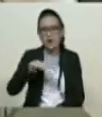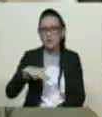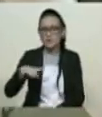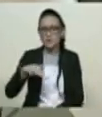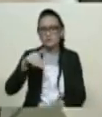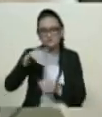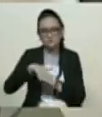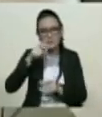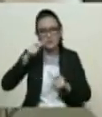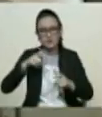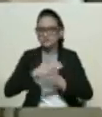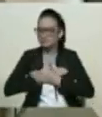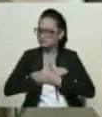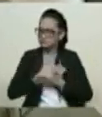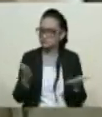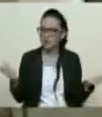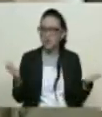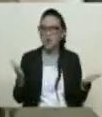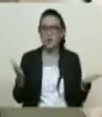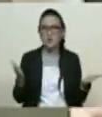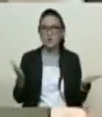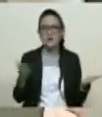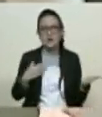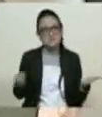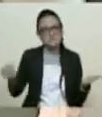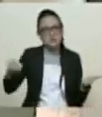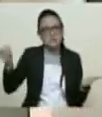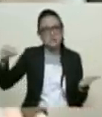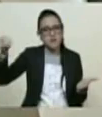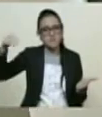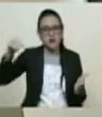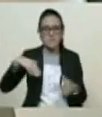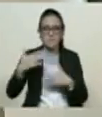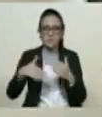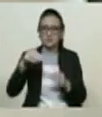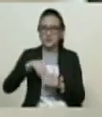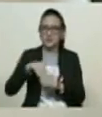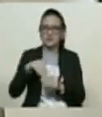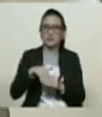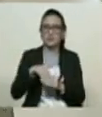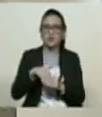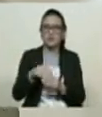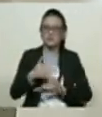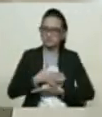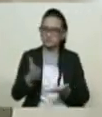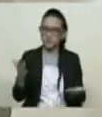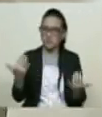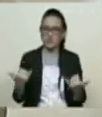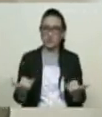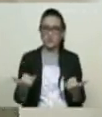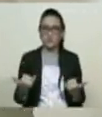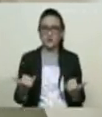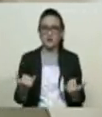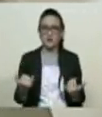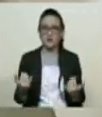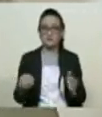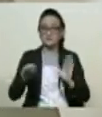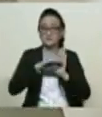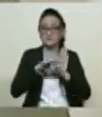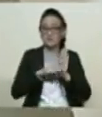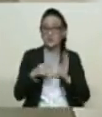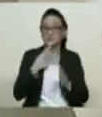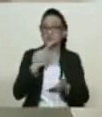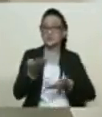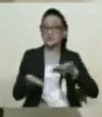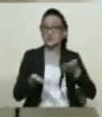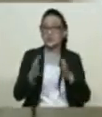estado dispuesto a ampliarlas. Para cada proceso electoral las hemos ampliado de acuerdo a las solicitudes de